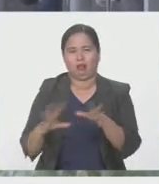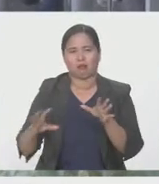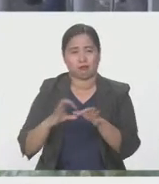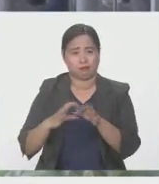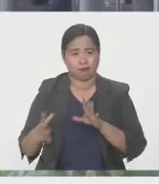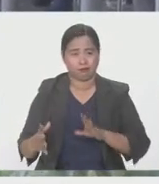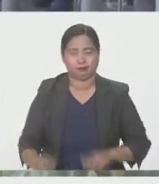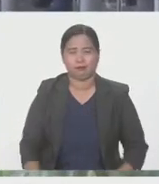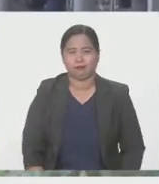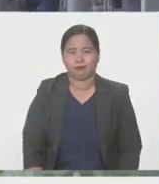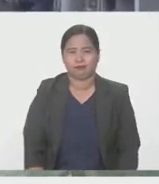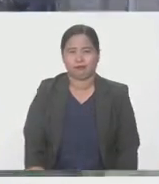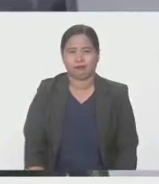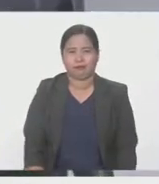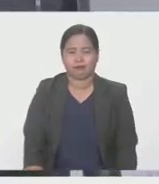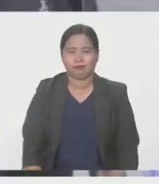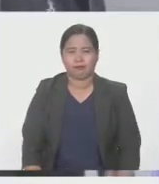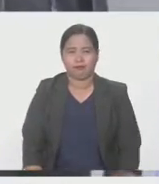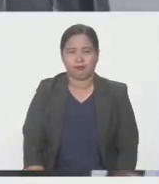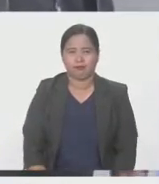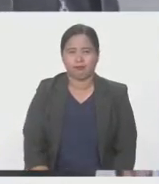parties.